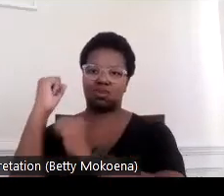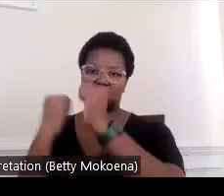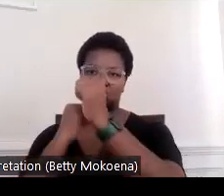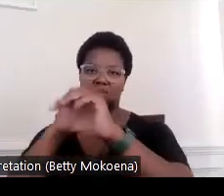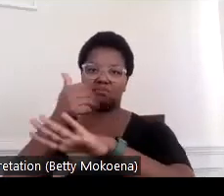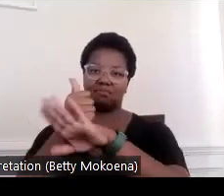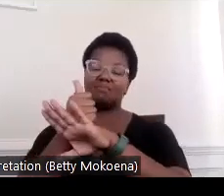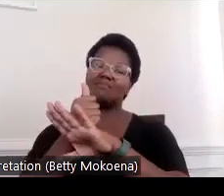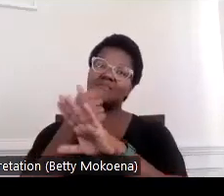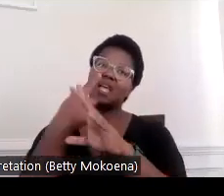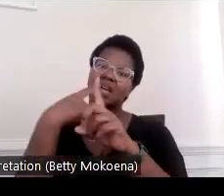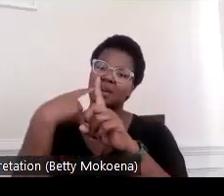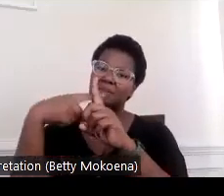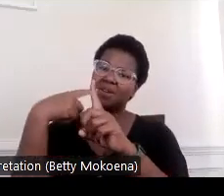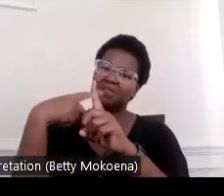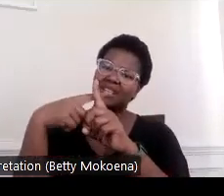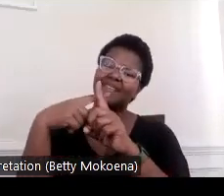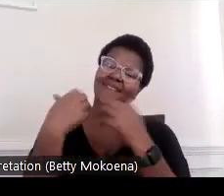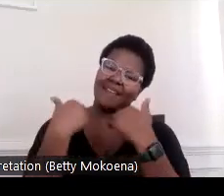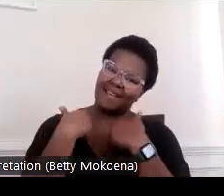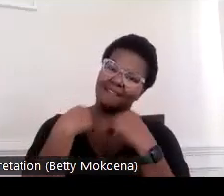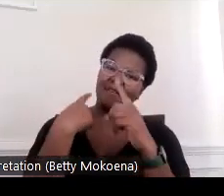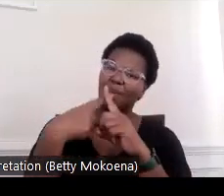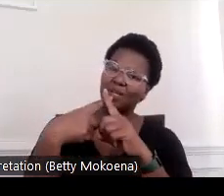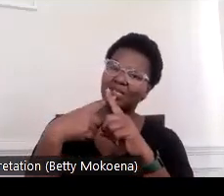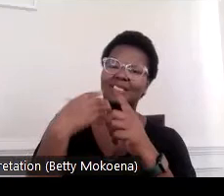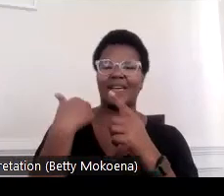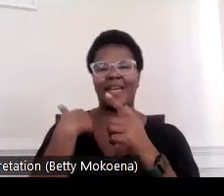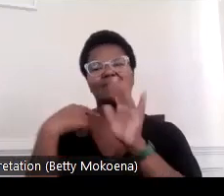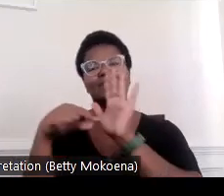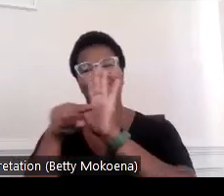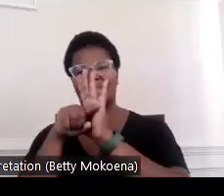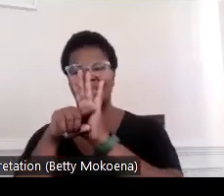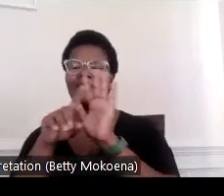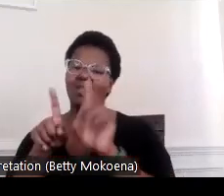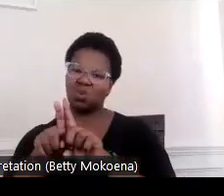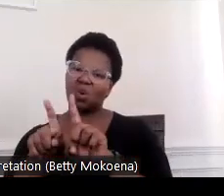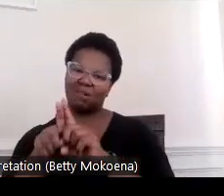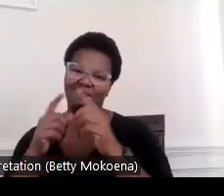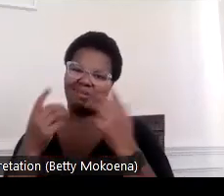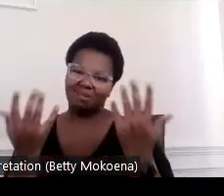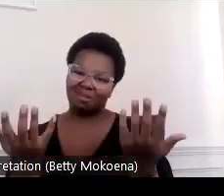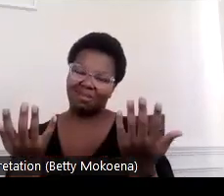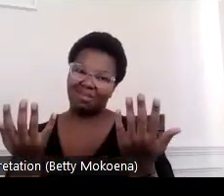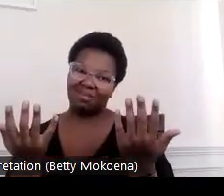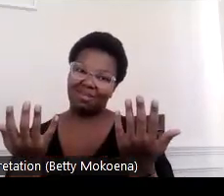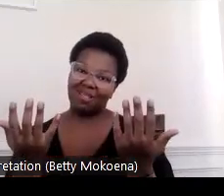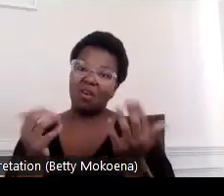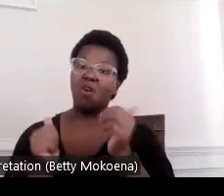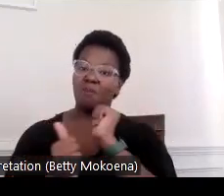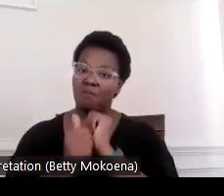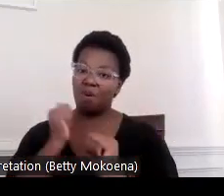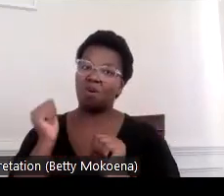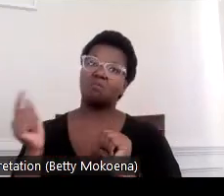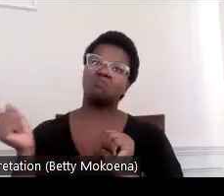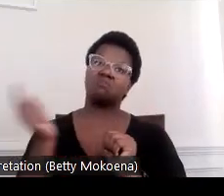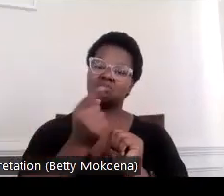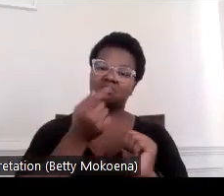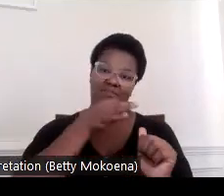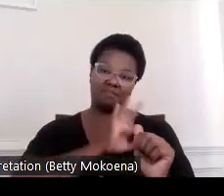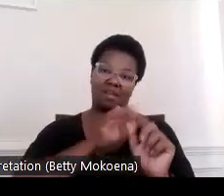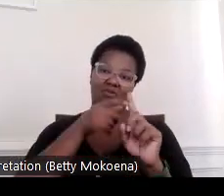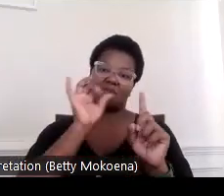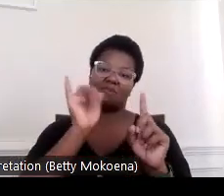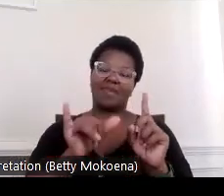lo cual puede ser de beneficio por la mayor parte verdad para para todos nosotros nos gusta la estructura verdad o